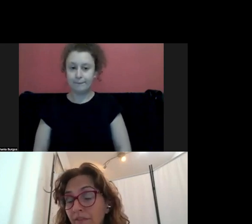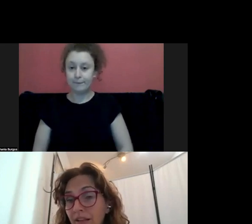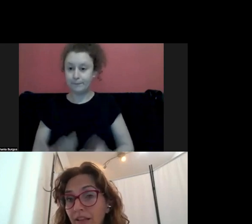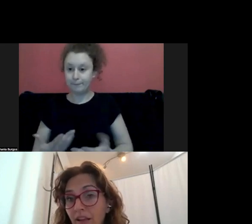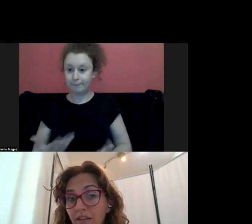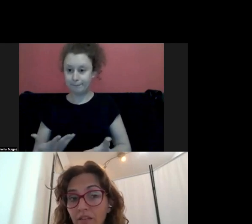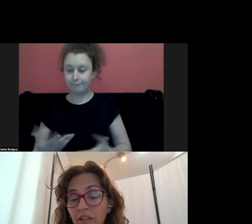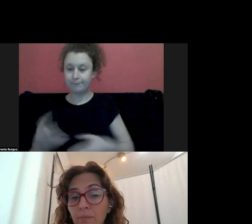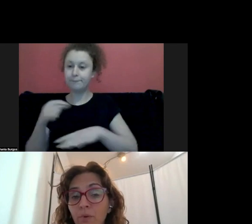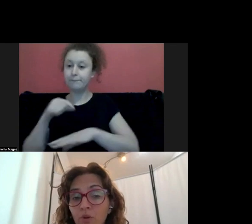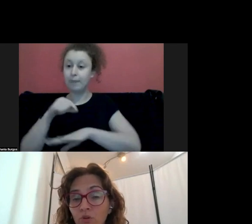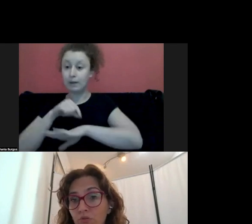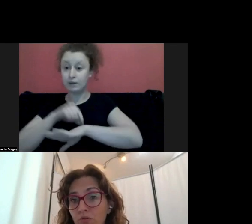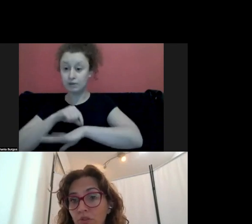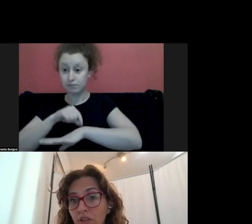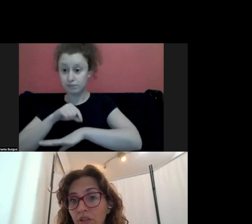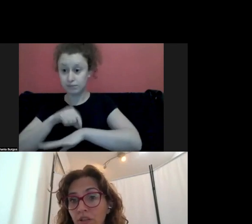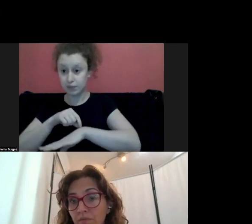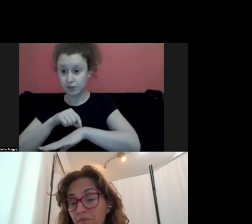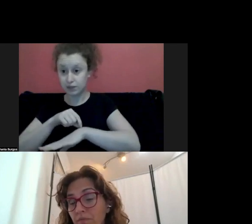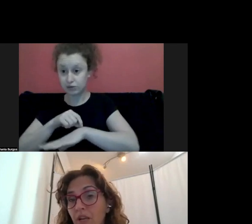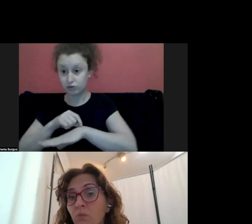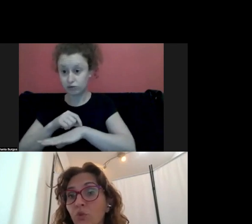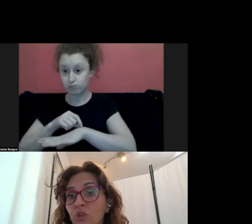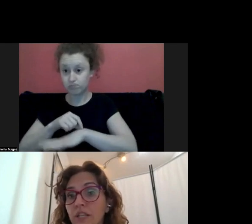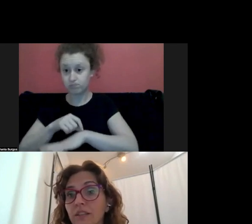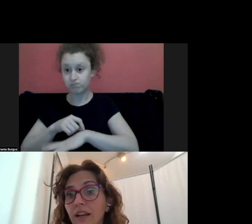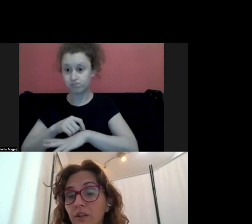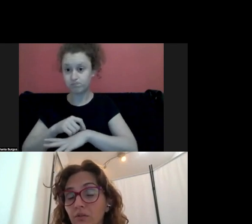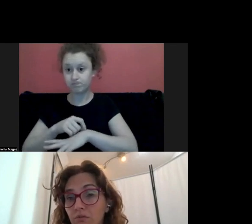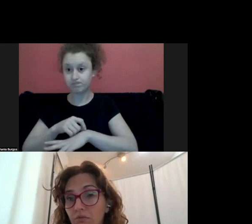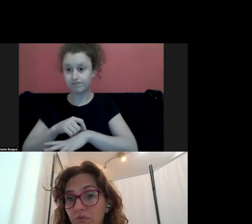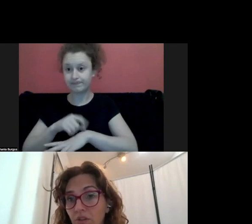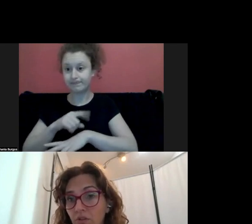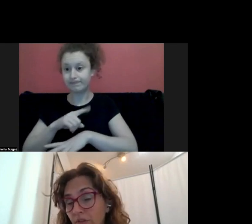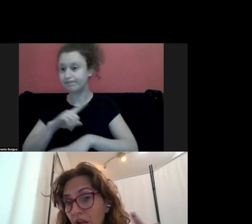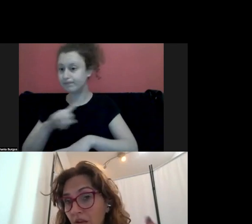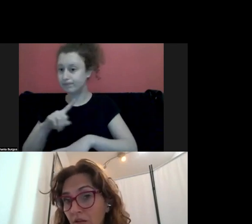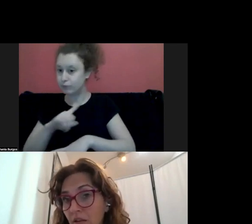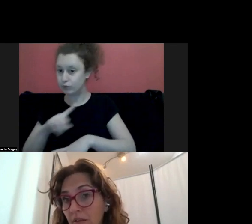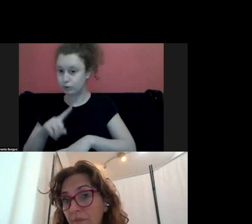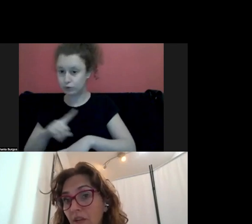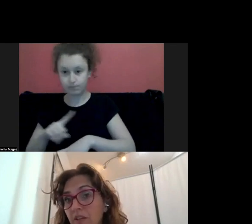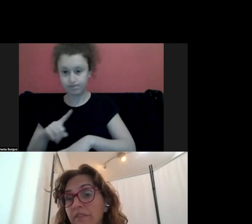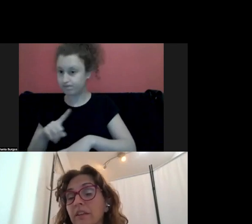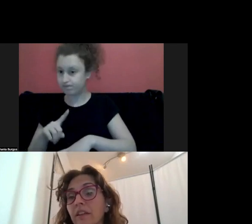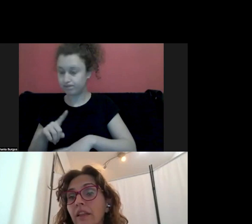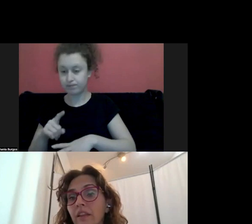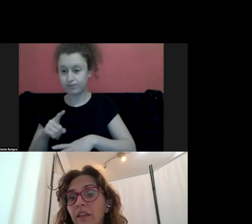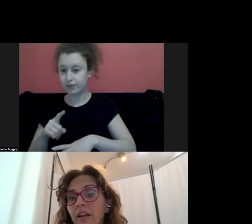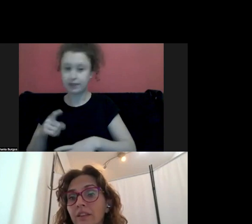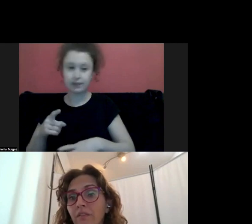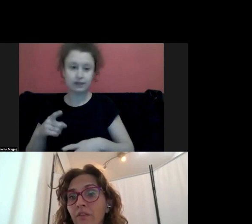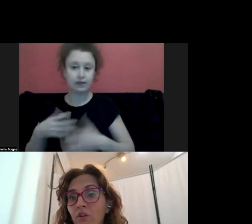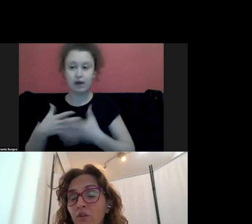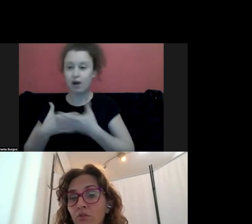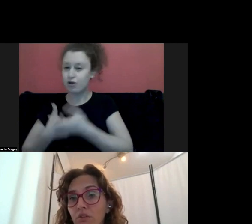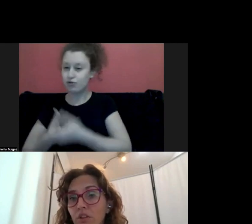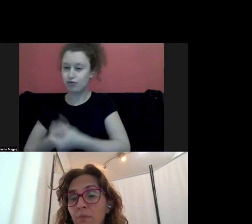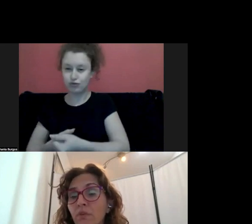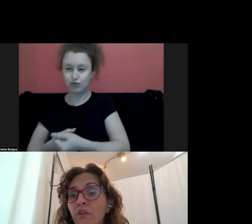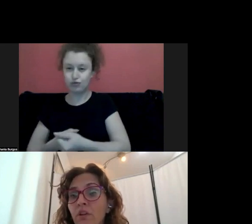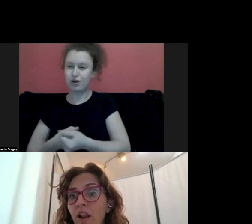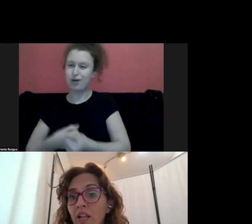esa falta de apoyo del mundo sanitario y social, esa falta de